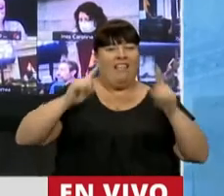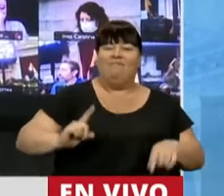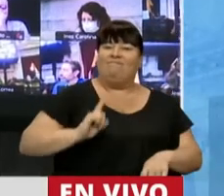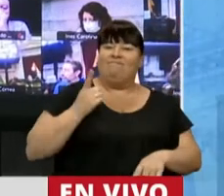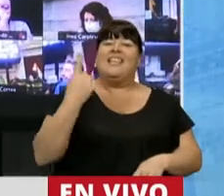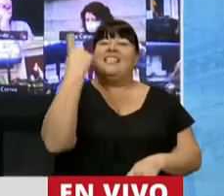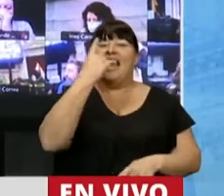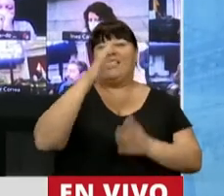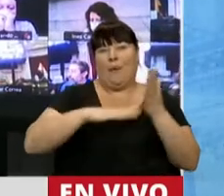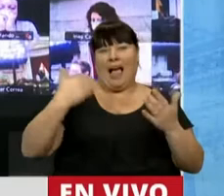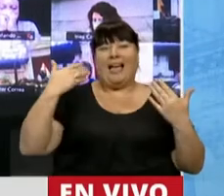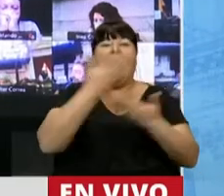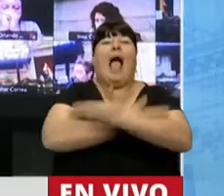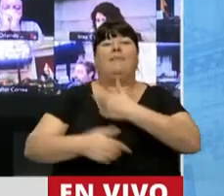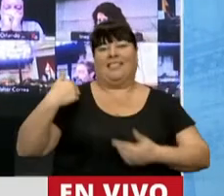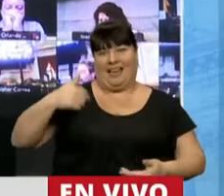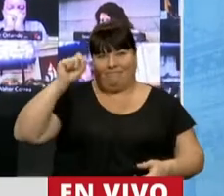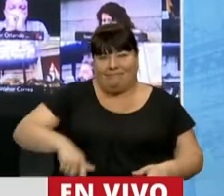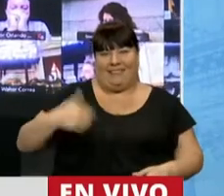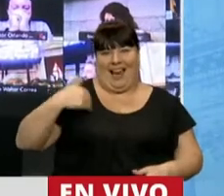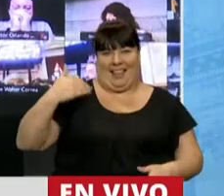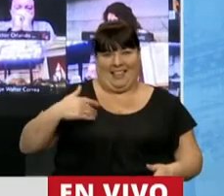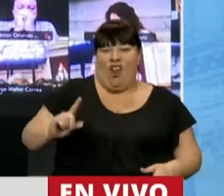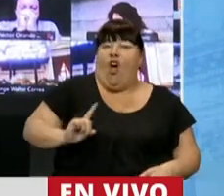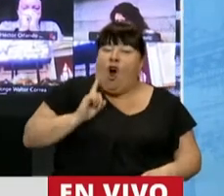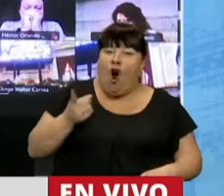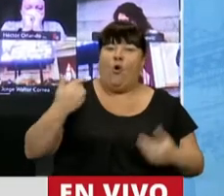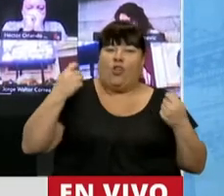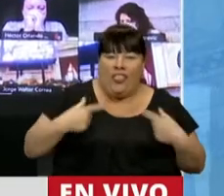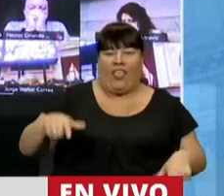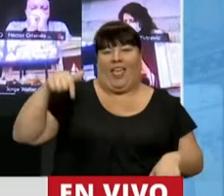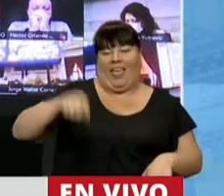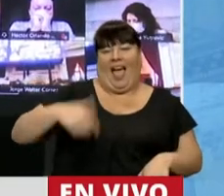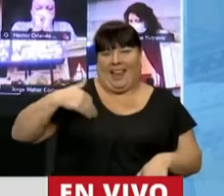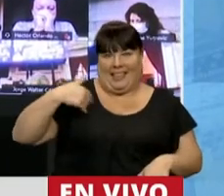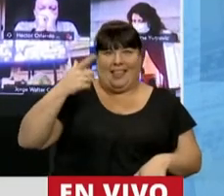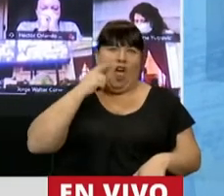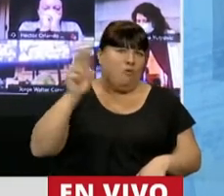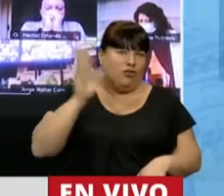blanca, la camiseta nuestra, nuestro país, el orgullo de ser argentino y argentina.